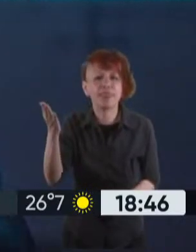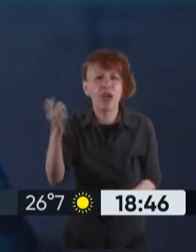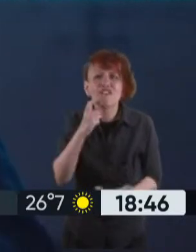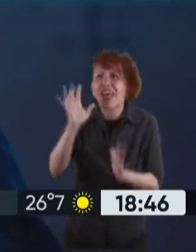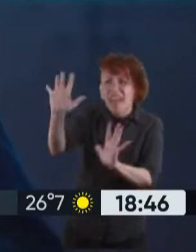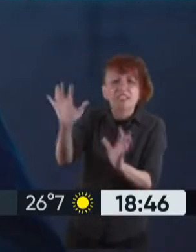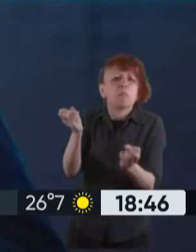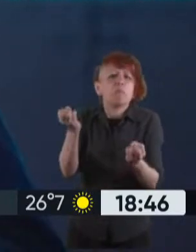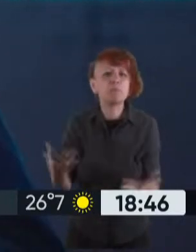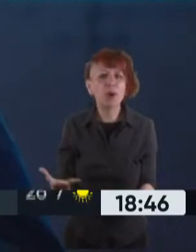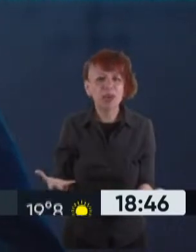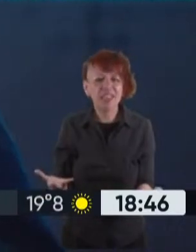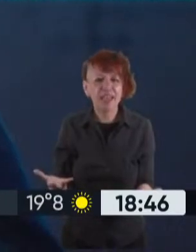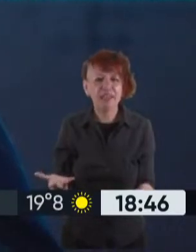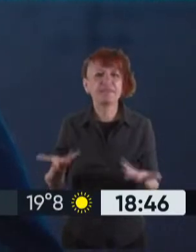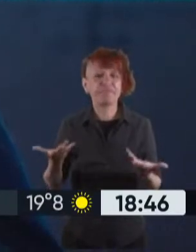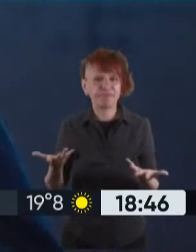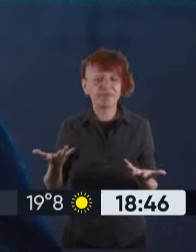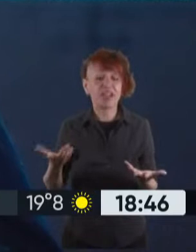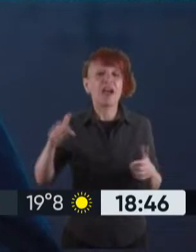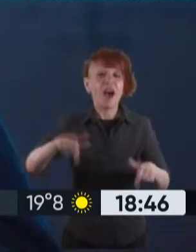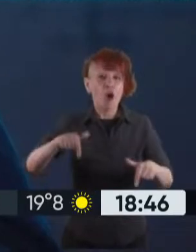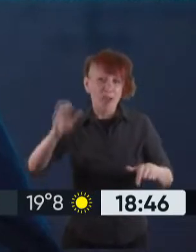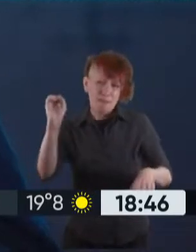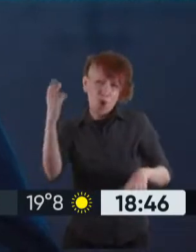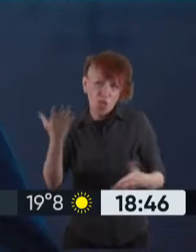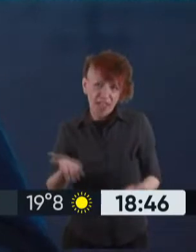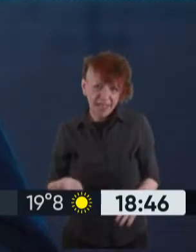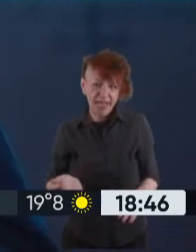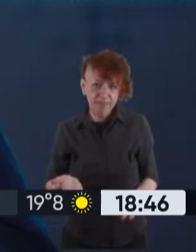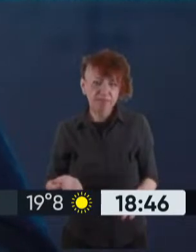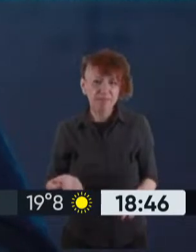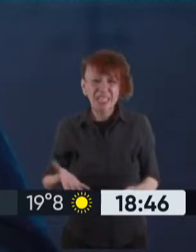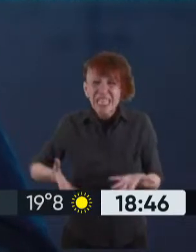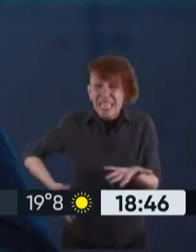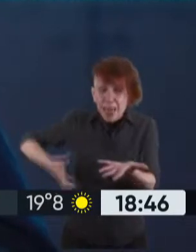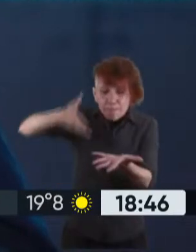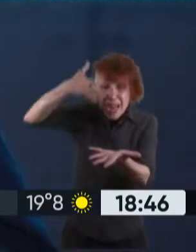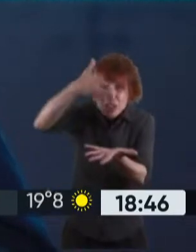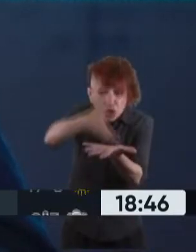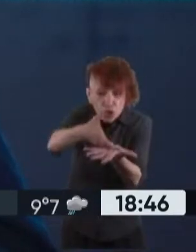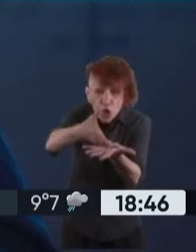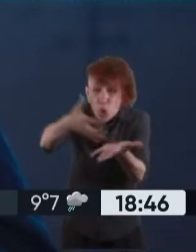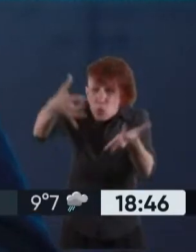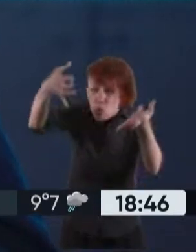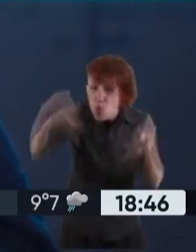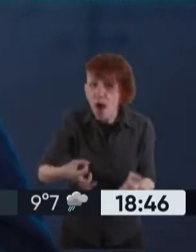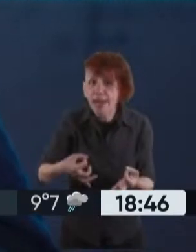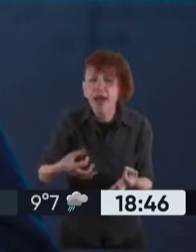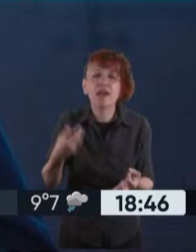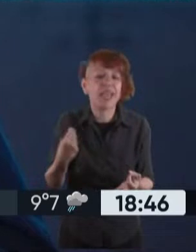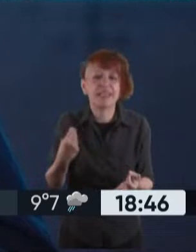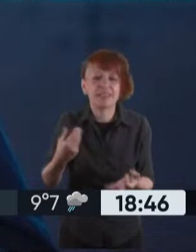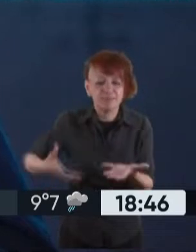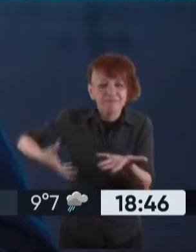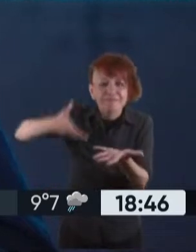Miren, en la sociedad moderna no hay mejor inversión que se pueda hacer que no sea la